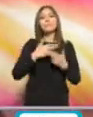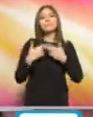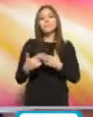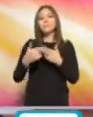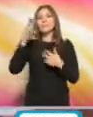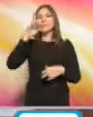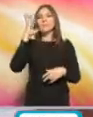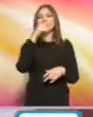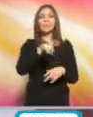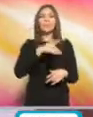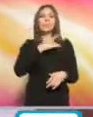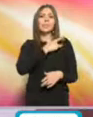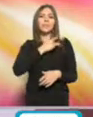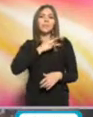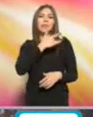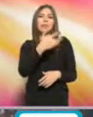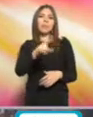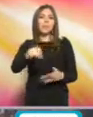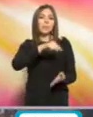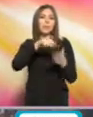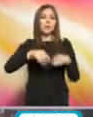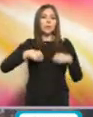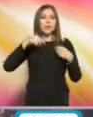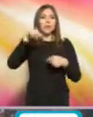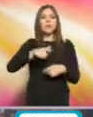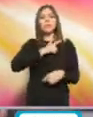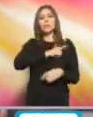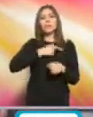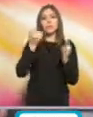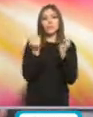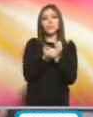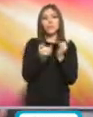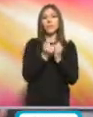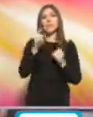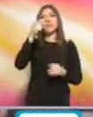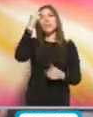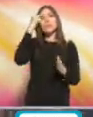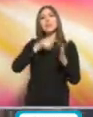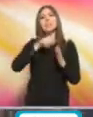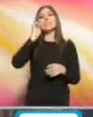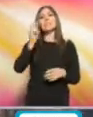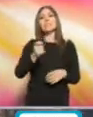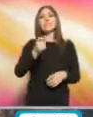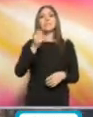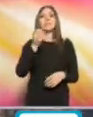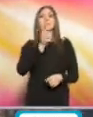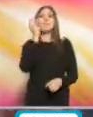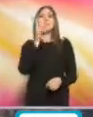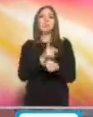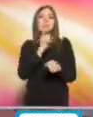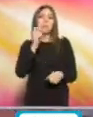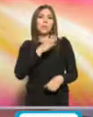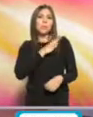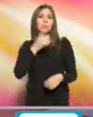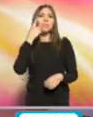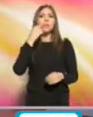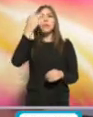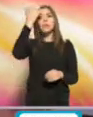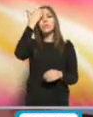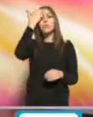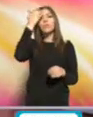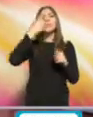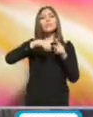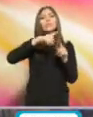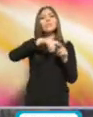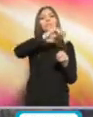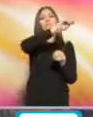lugar, por eso vivo aquí. La verdad, creo que todos estamos en las mismas, y creo que es una buena oportunidad para explorar tanto las zonas urbanas de la ciudad como las